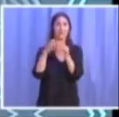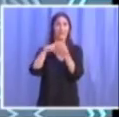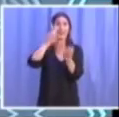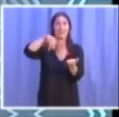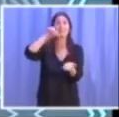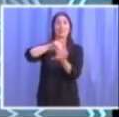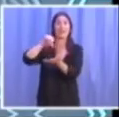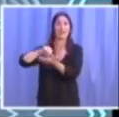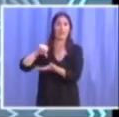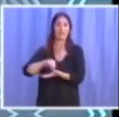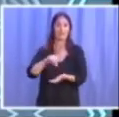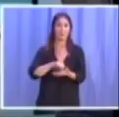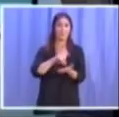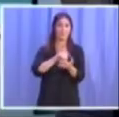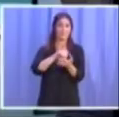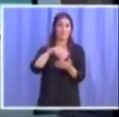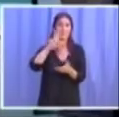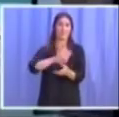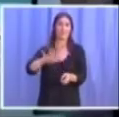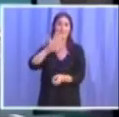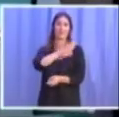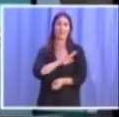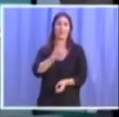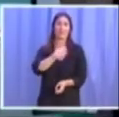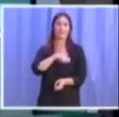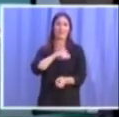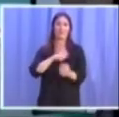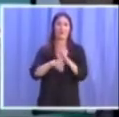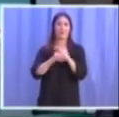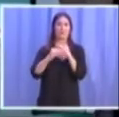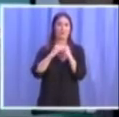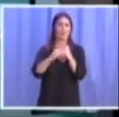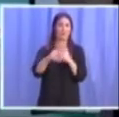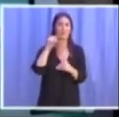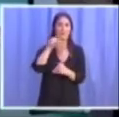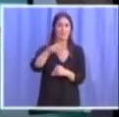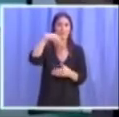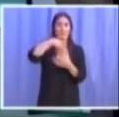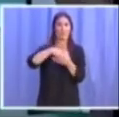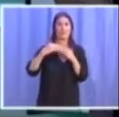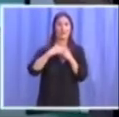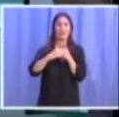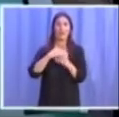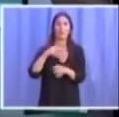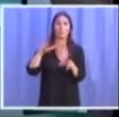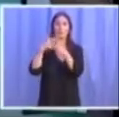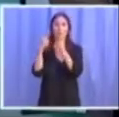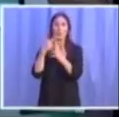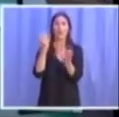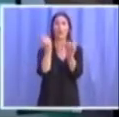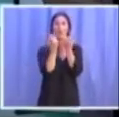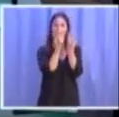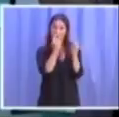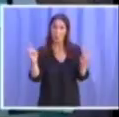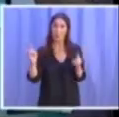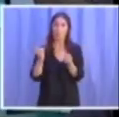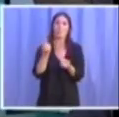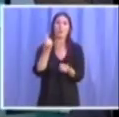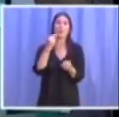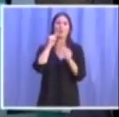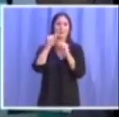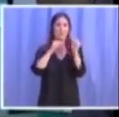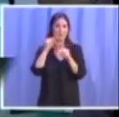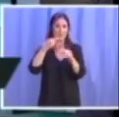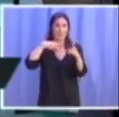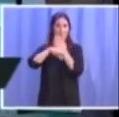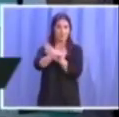en el furgón de cola de las ciudades españolas en sostenibilidad. Suspende la ciudad en el campo social, económico, ambiental y de transparencia. La contaminación